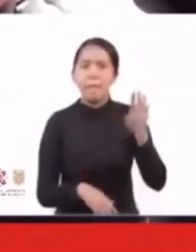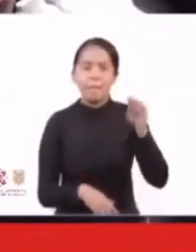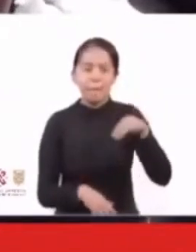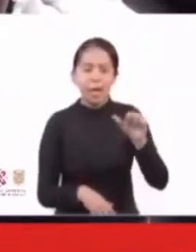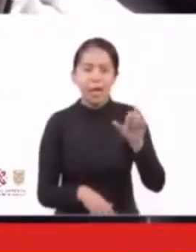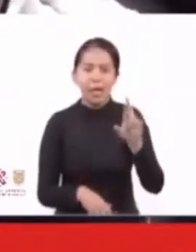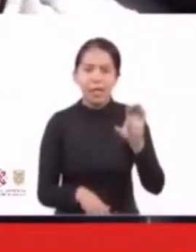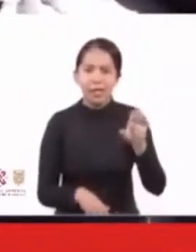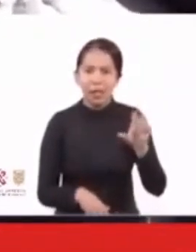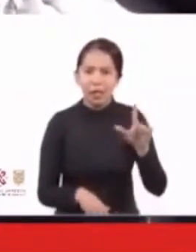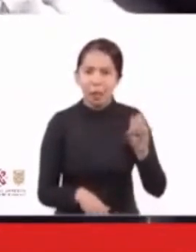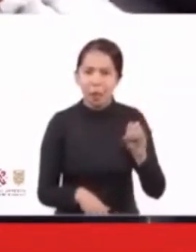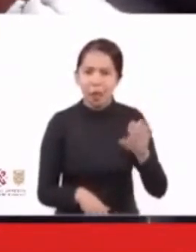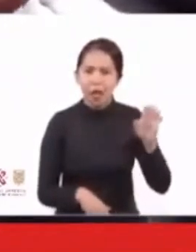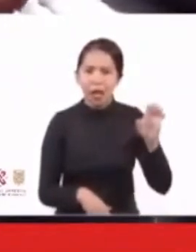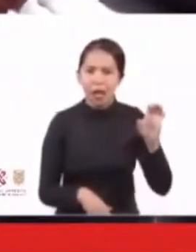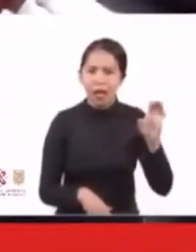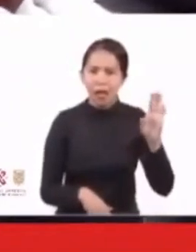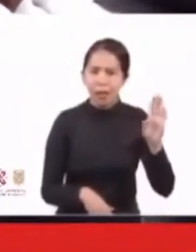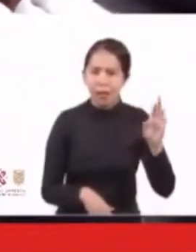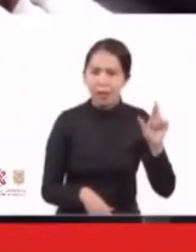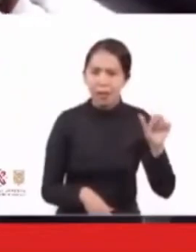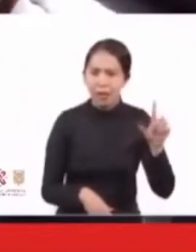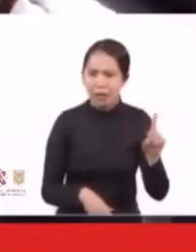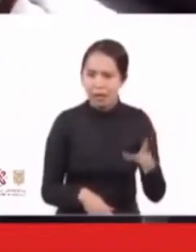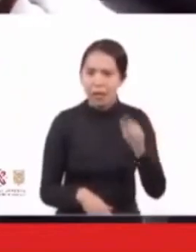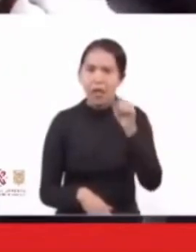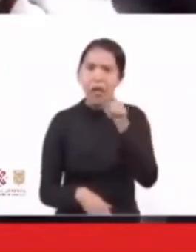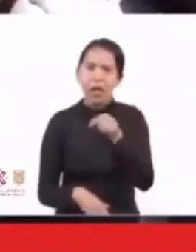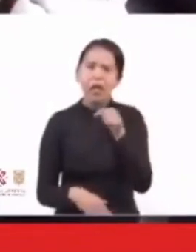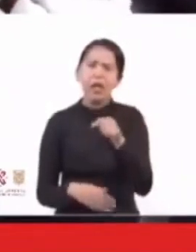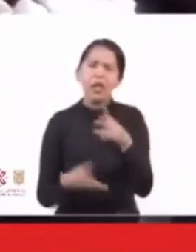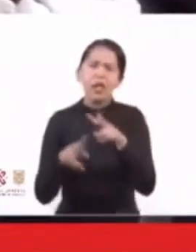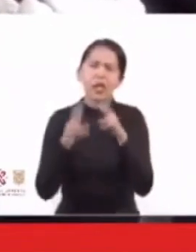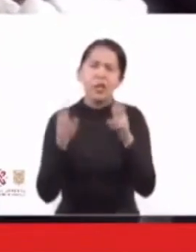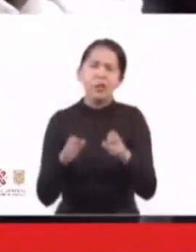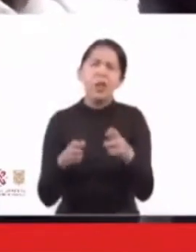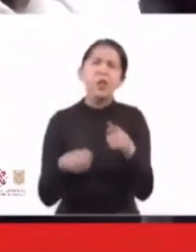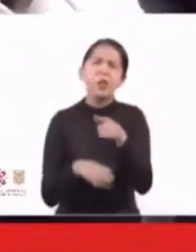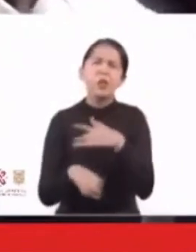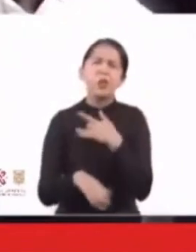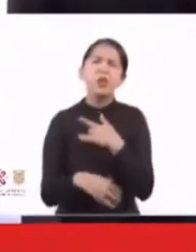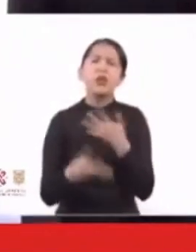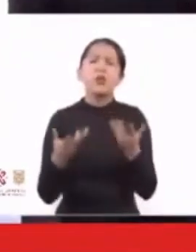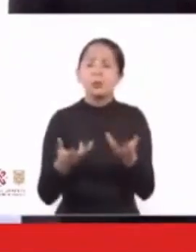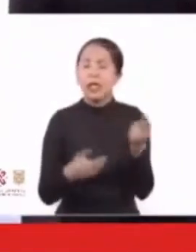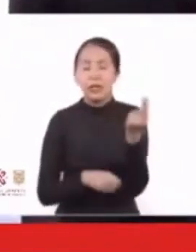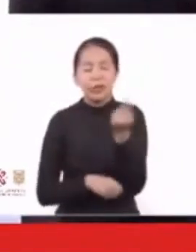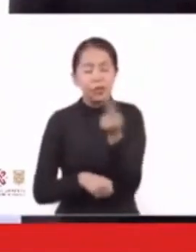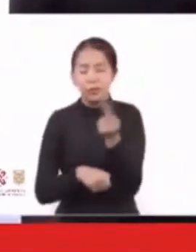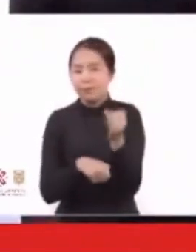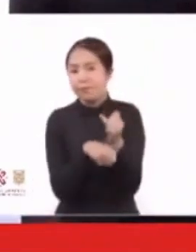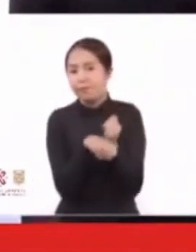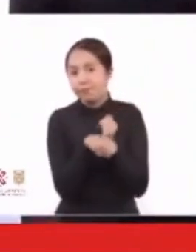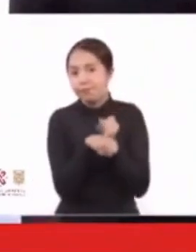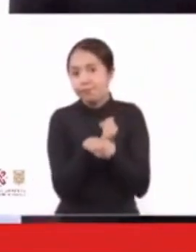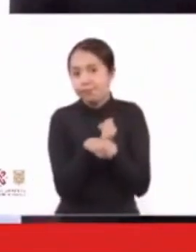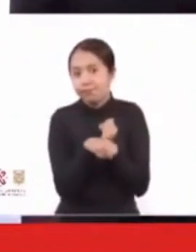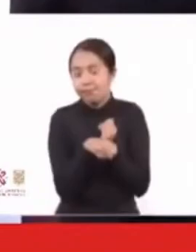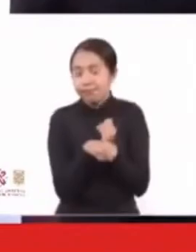ebrard qué qué opinión tiene usted nos ha hablado mucho acerca de esto pues tiene que investigarse